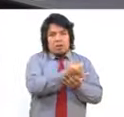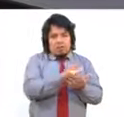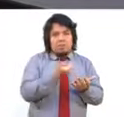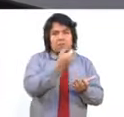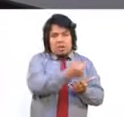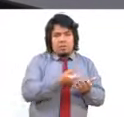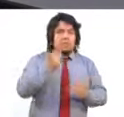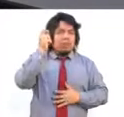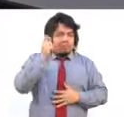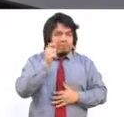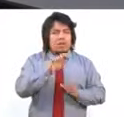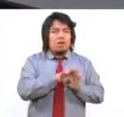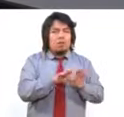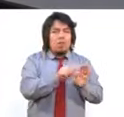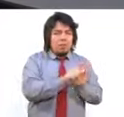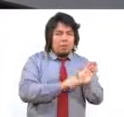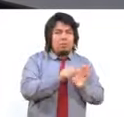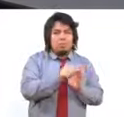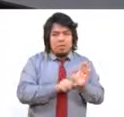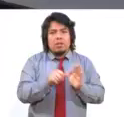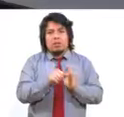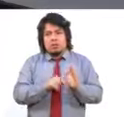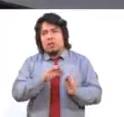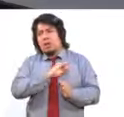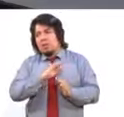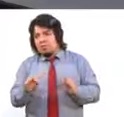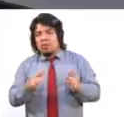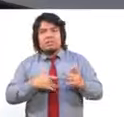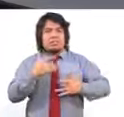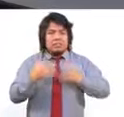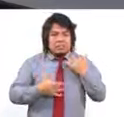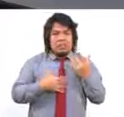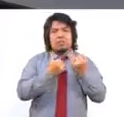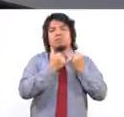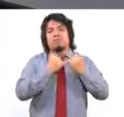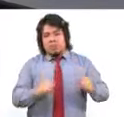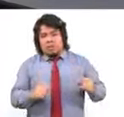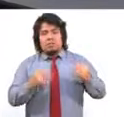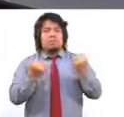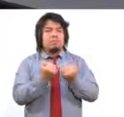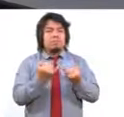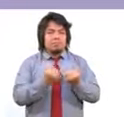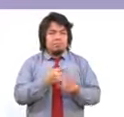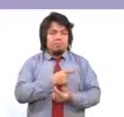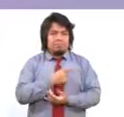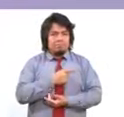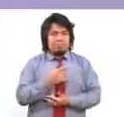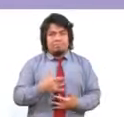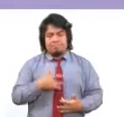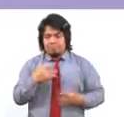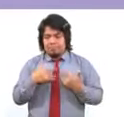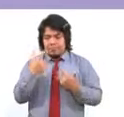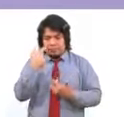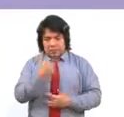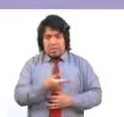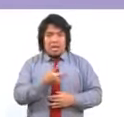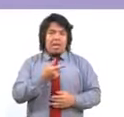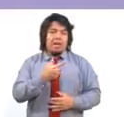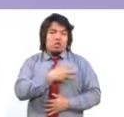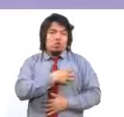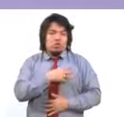mujer para que pueda tener una mínima independencia, una autonomía económica que le permita cuidar a los hijos, así